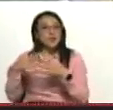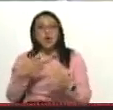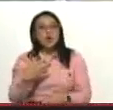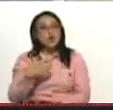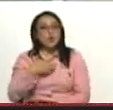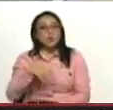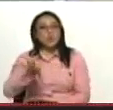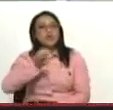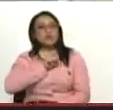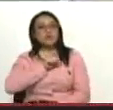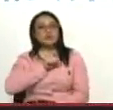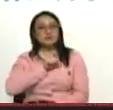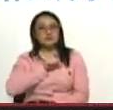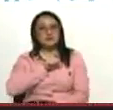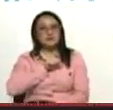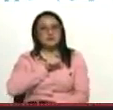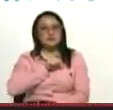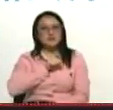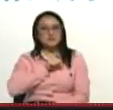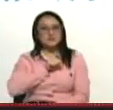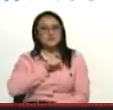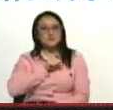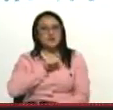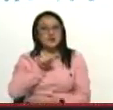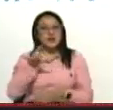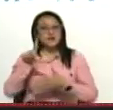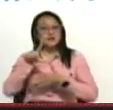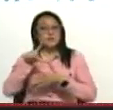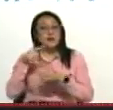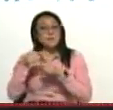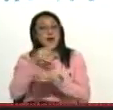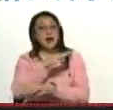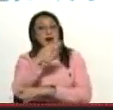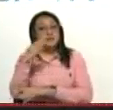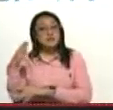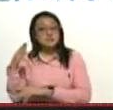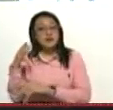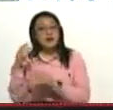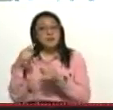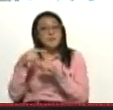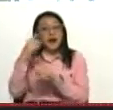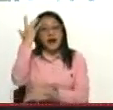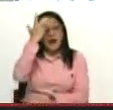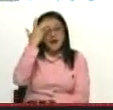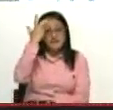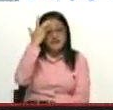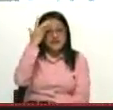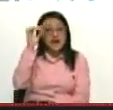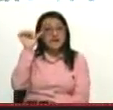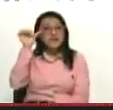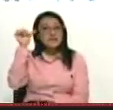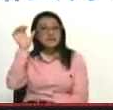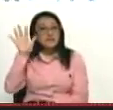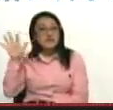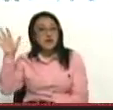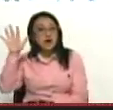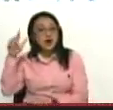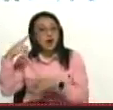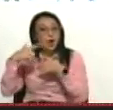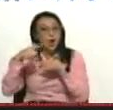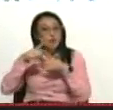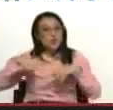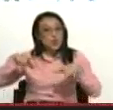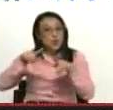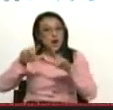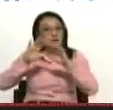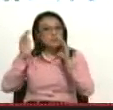entender que latinoamérica y el Caribe y África e India y otros lugares del